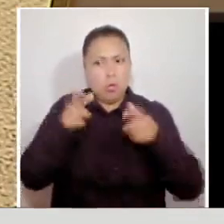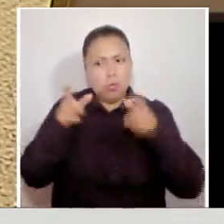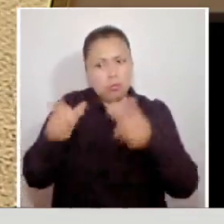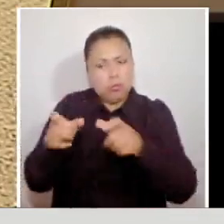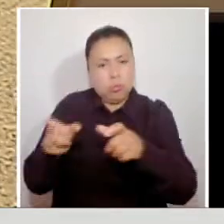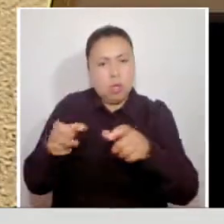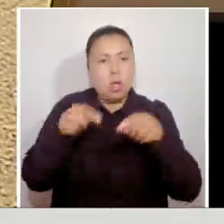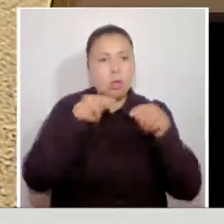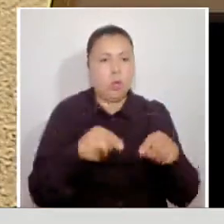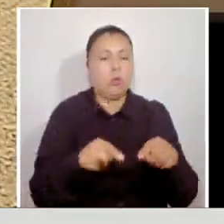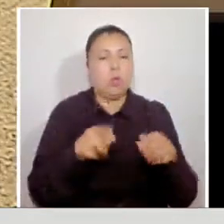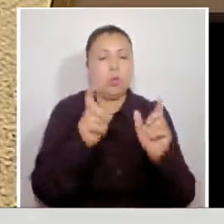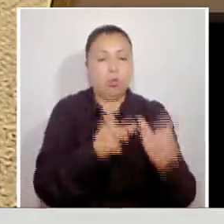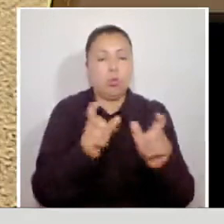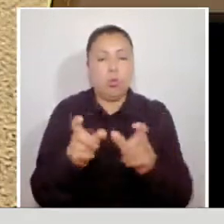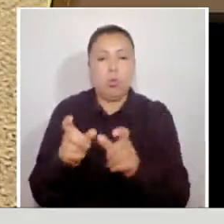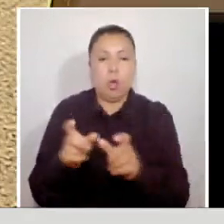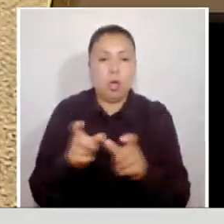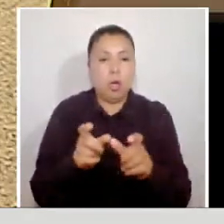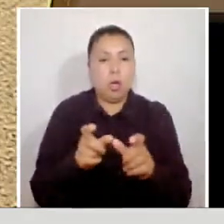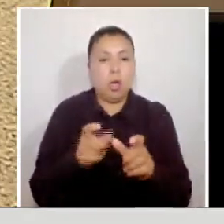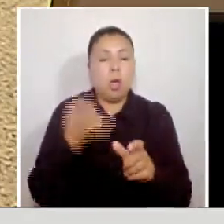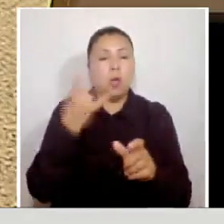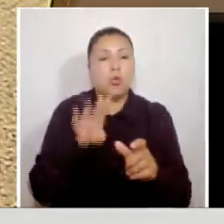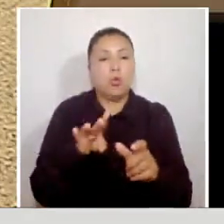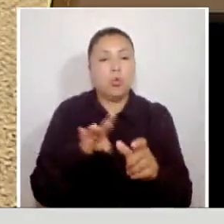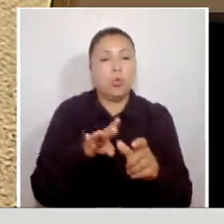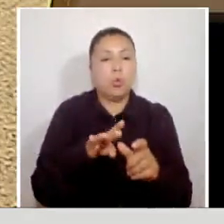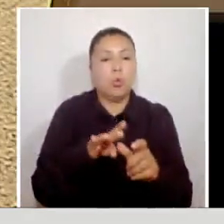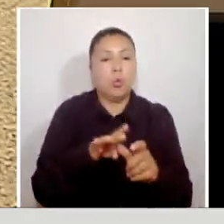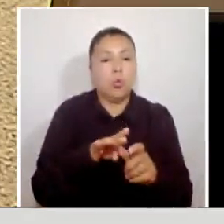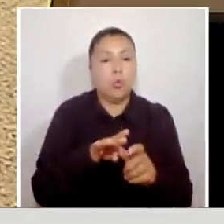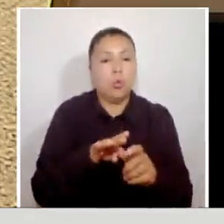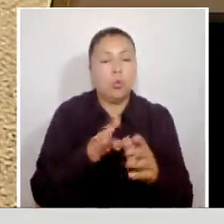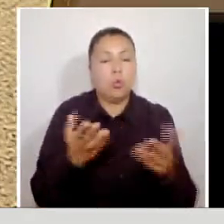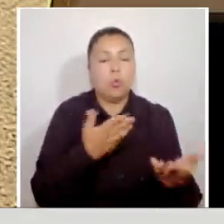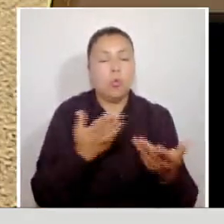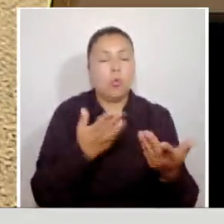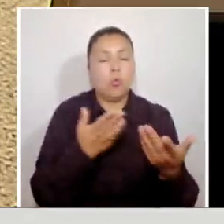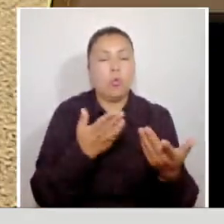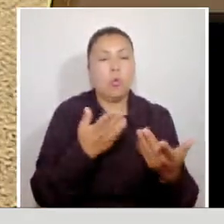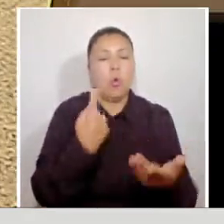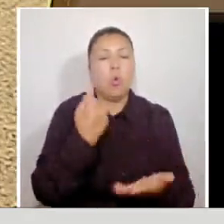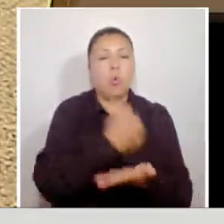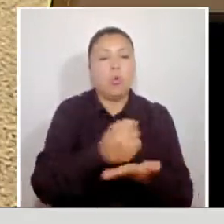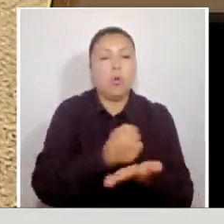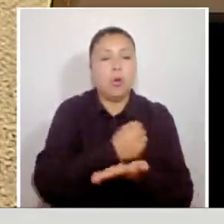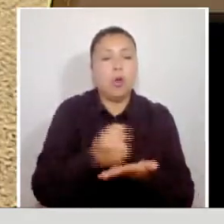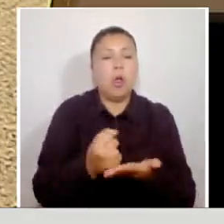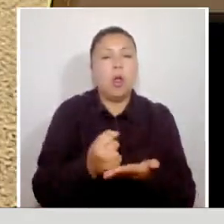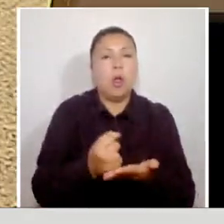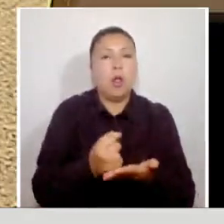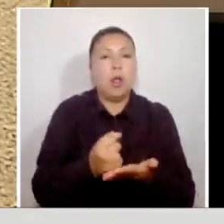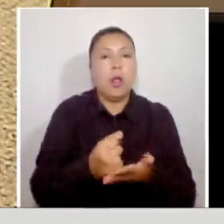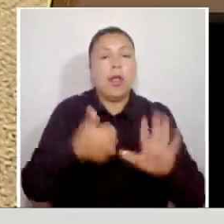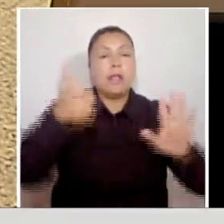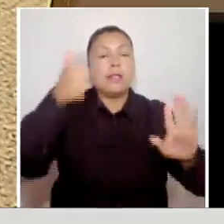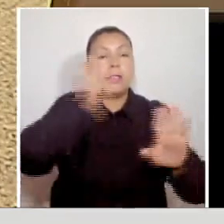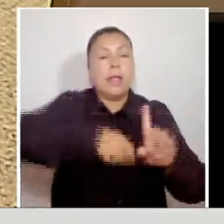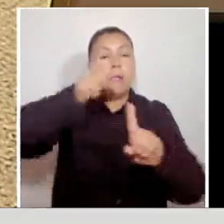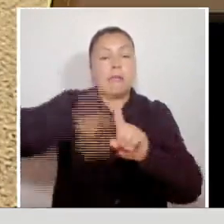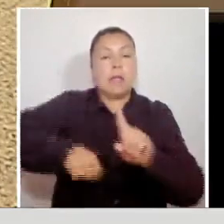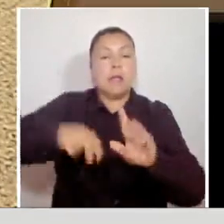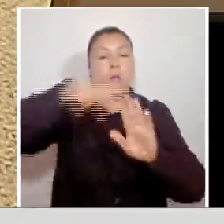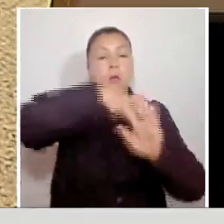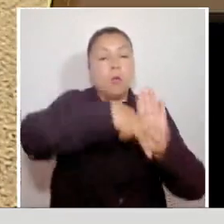a tener que regular mediante solamente un un trámite que que no va a faltar que son 6 meses para un reglamento la creación de